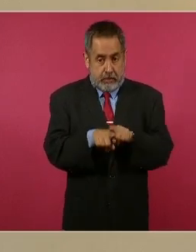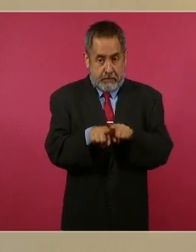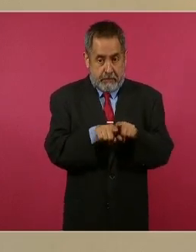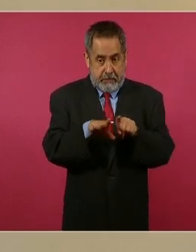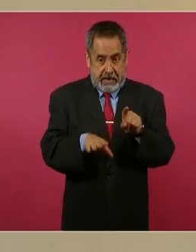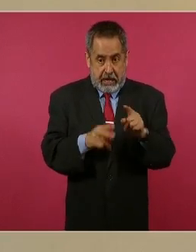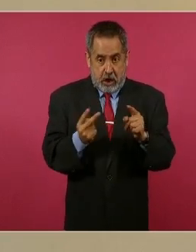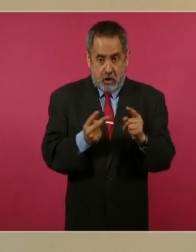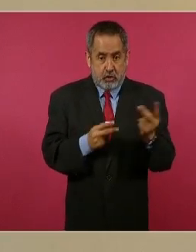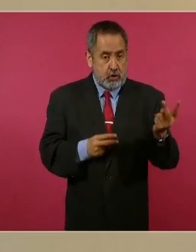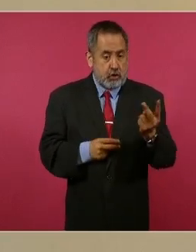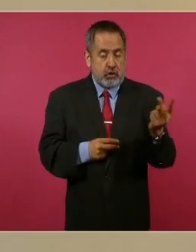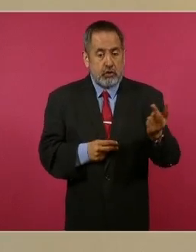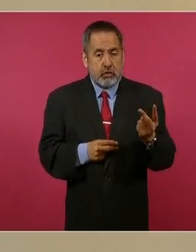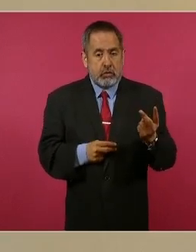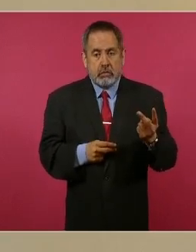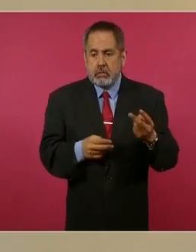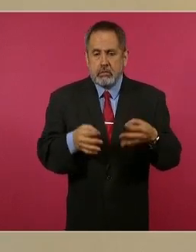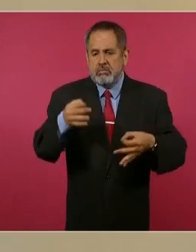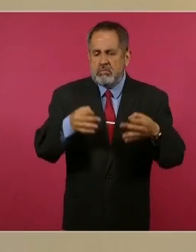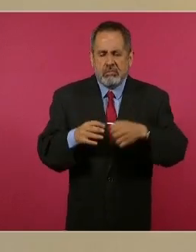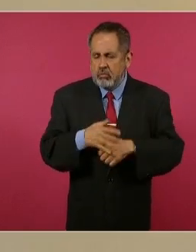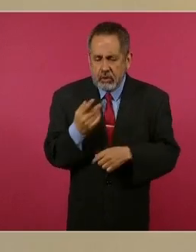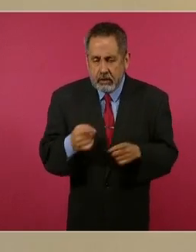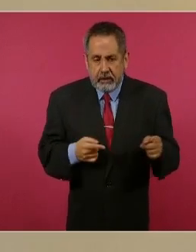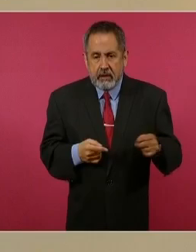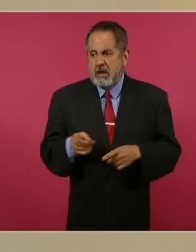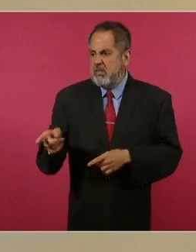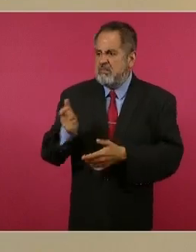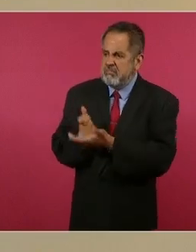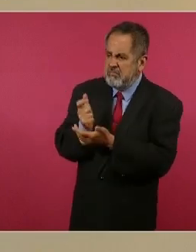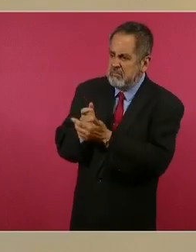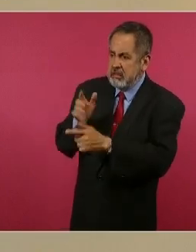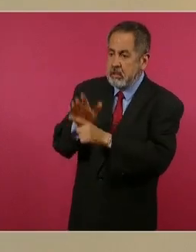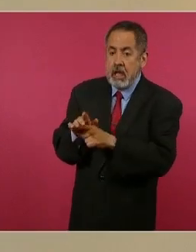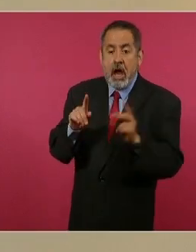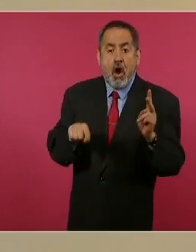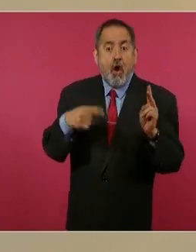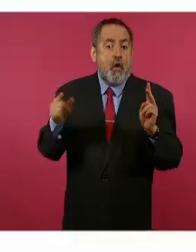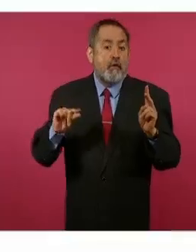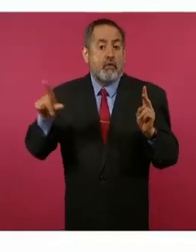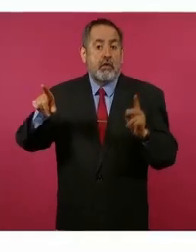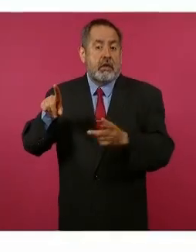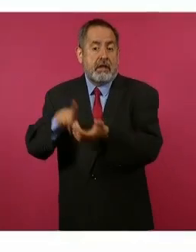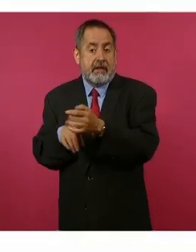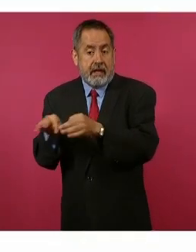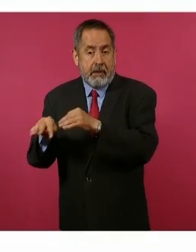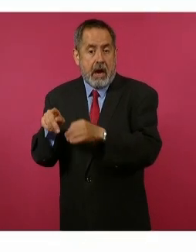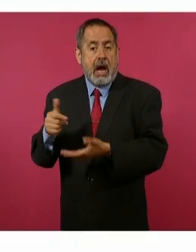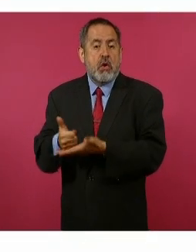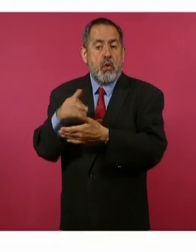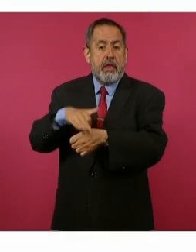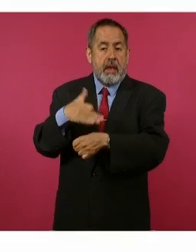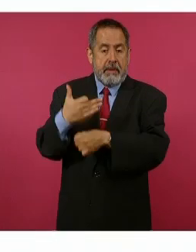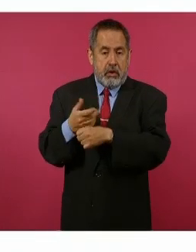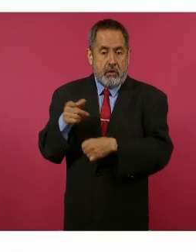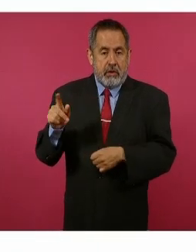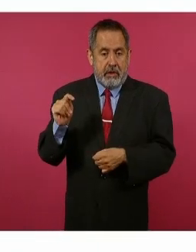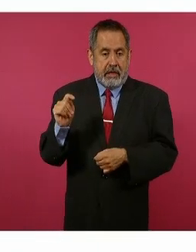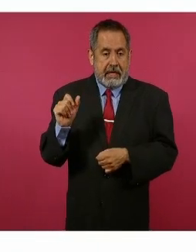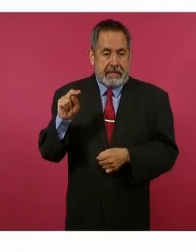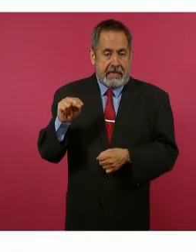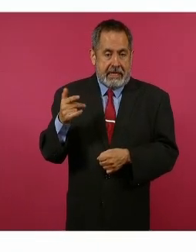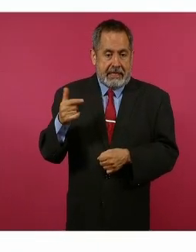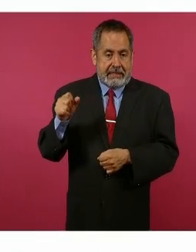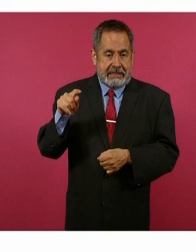Ellos fueron vinculados al proceso por el delito de extorsión en agravio de un servidor público del Ayuntamiento de Tianquistengo, Estado